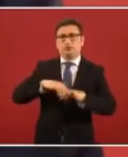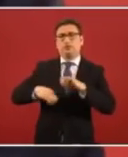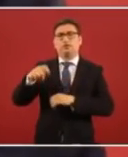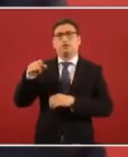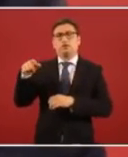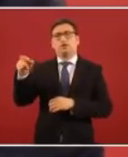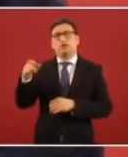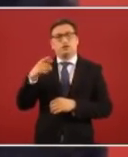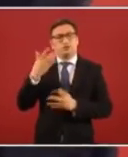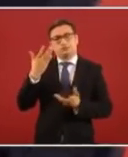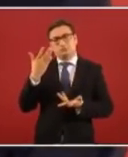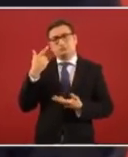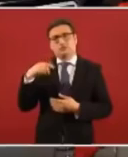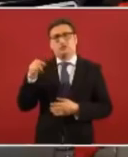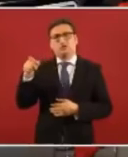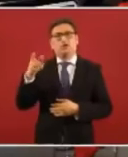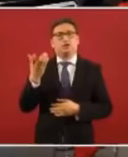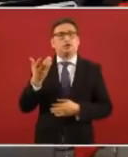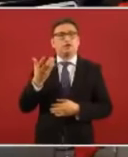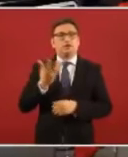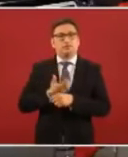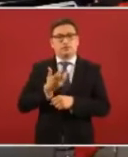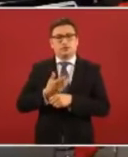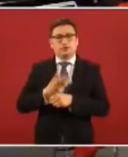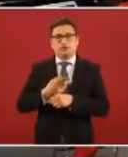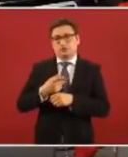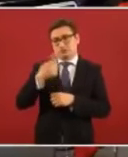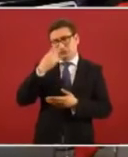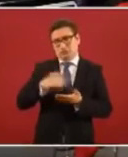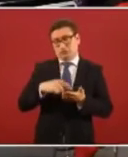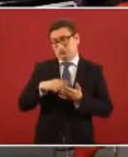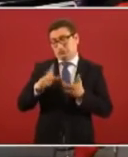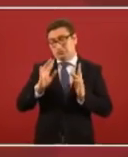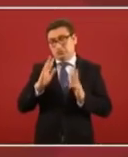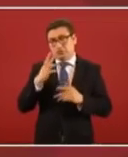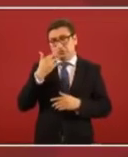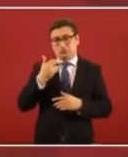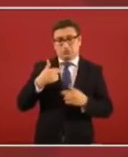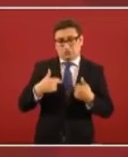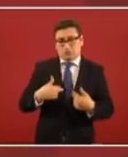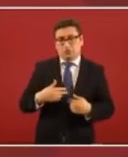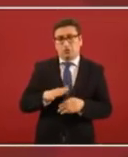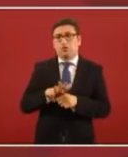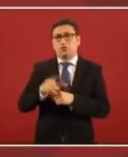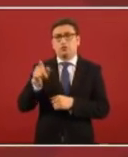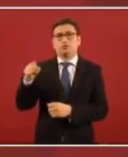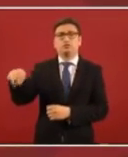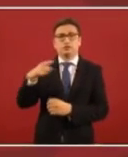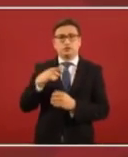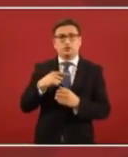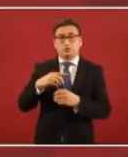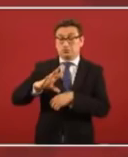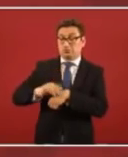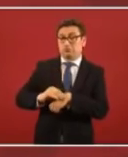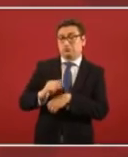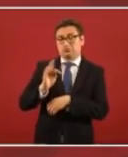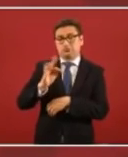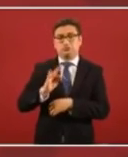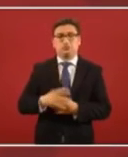Unidos. Yo creo que por razones humanitarias se le debería de